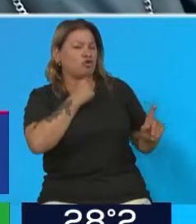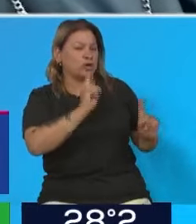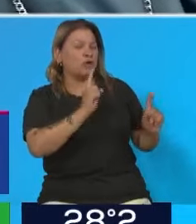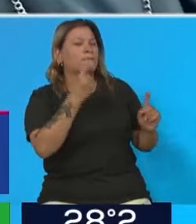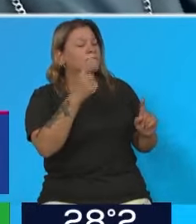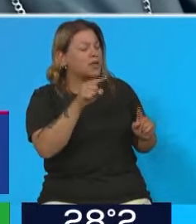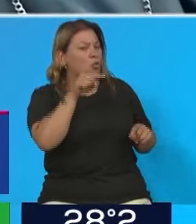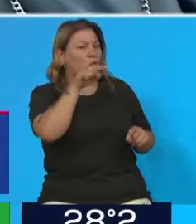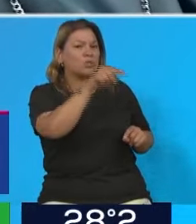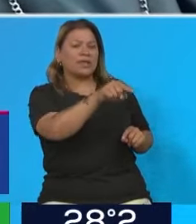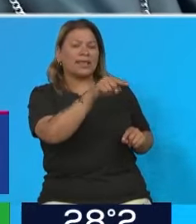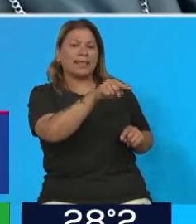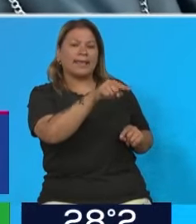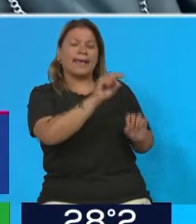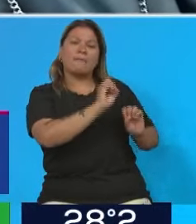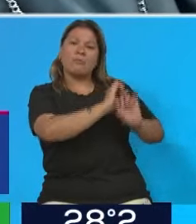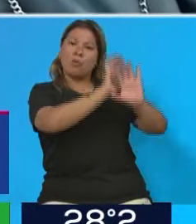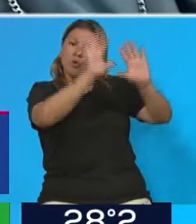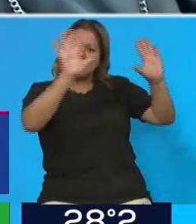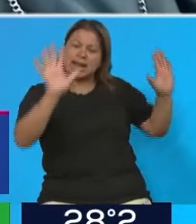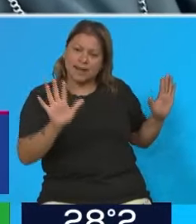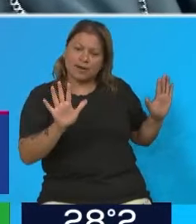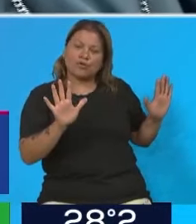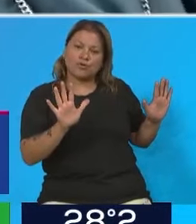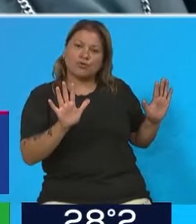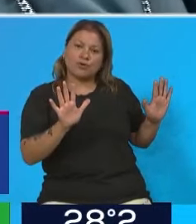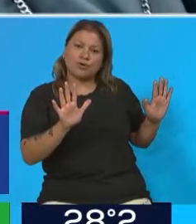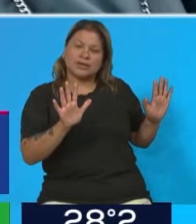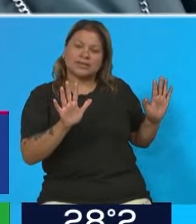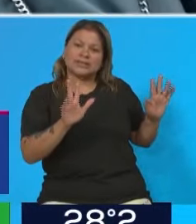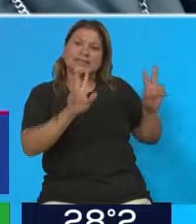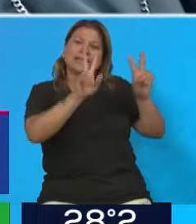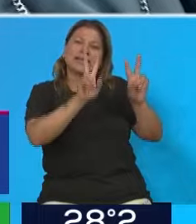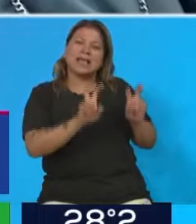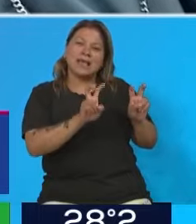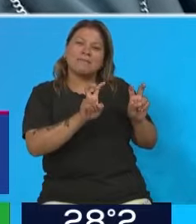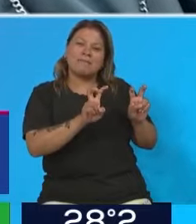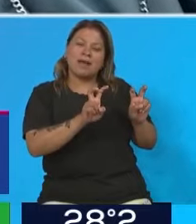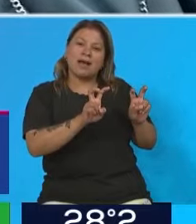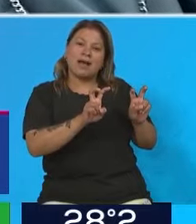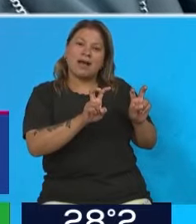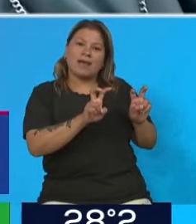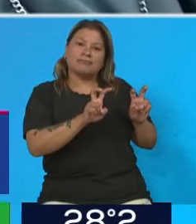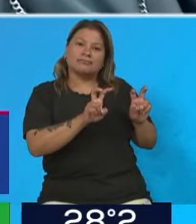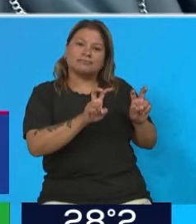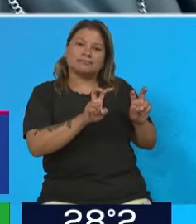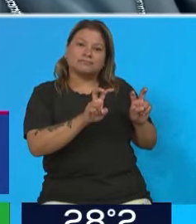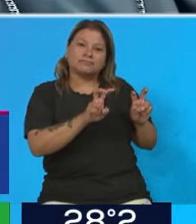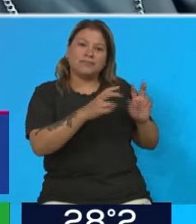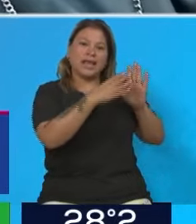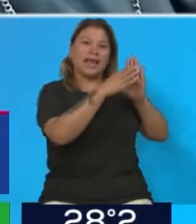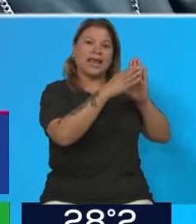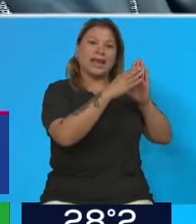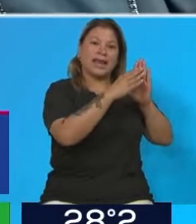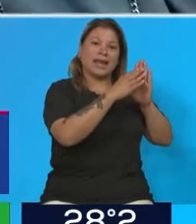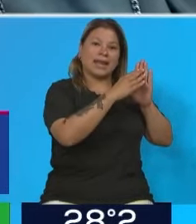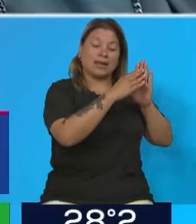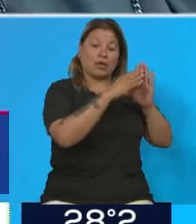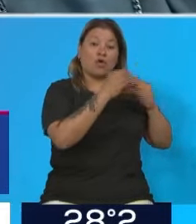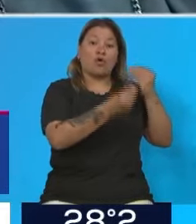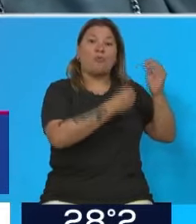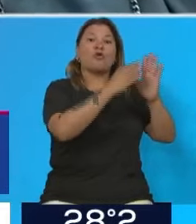sido eh suficientemente claro respecto de la posición que ASUME como referente de la Iglesia Católica Argentina respecto de